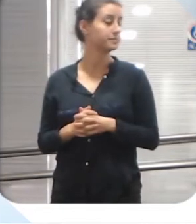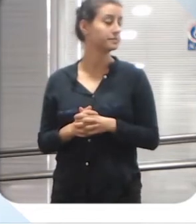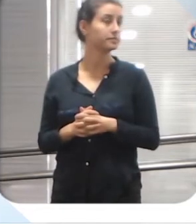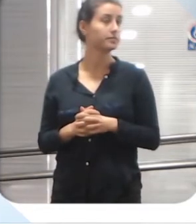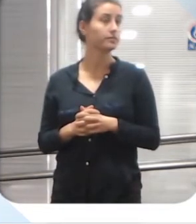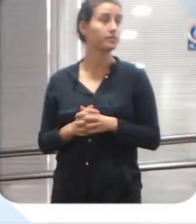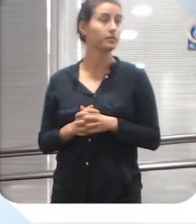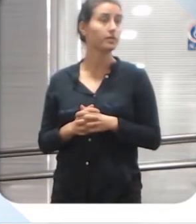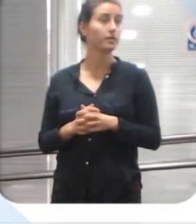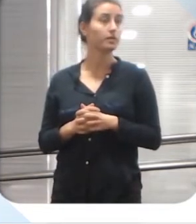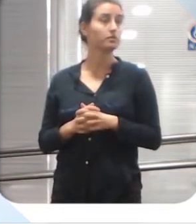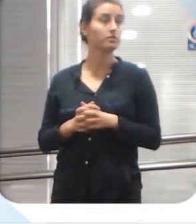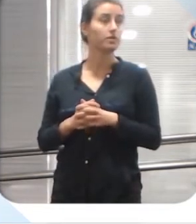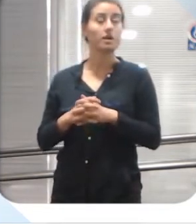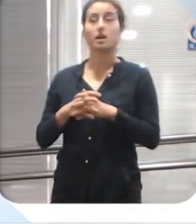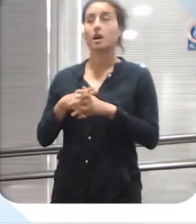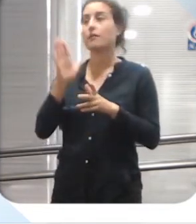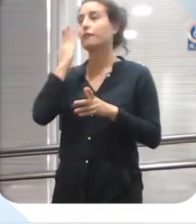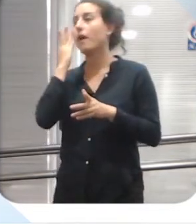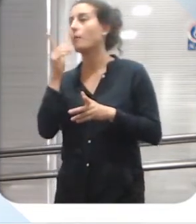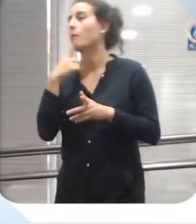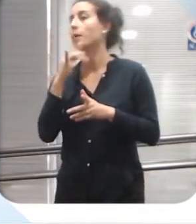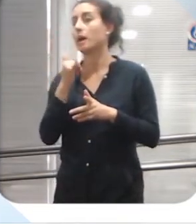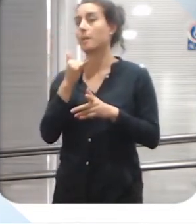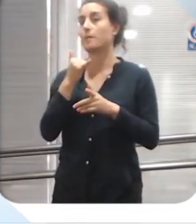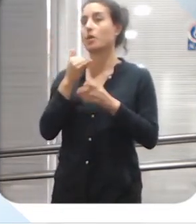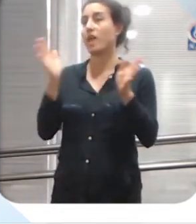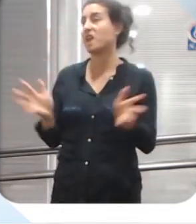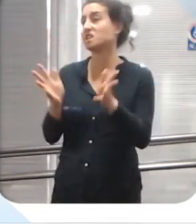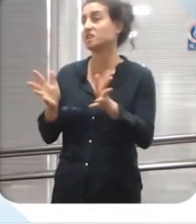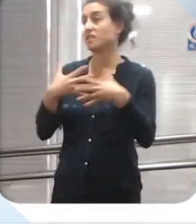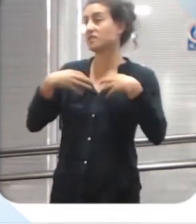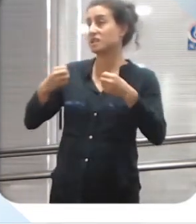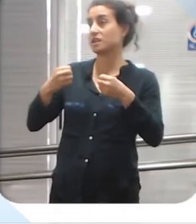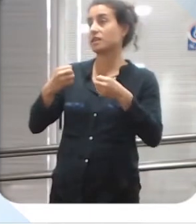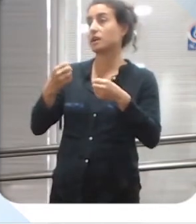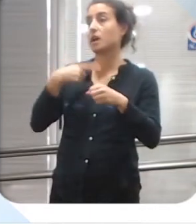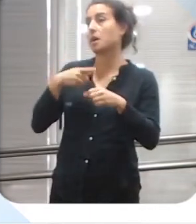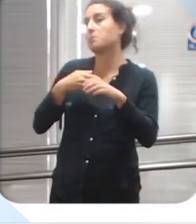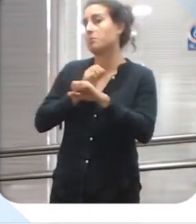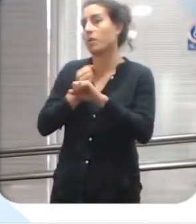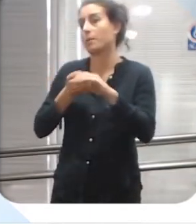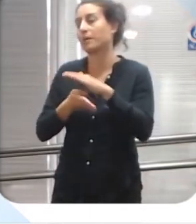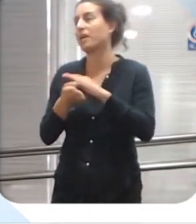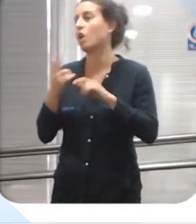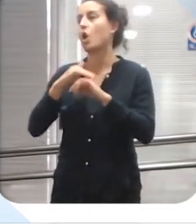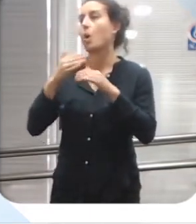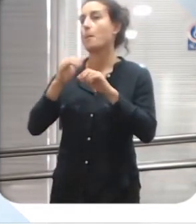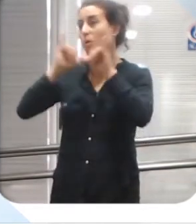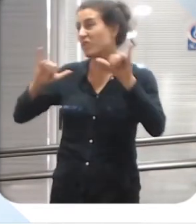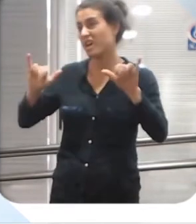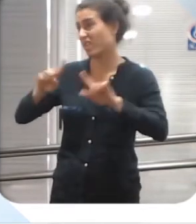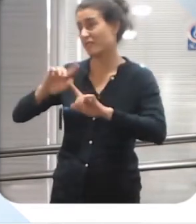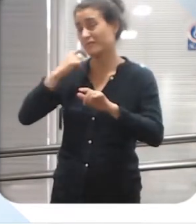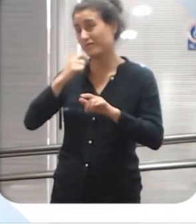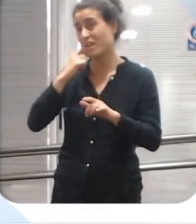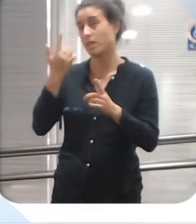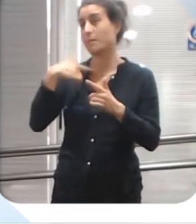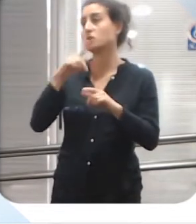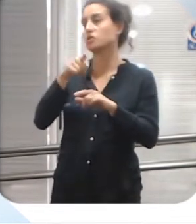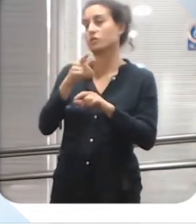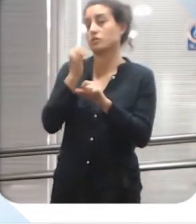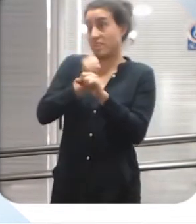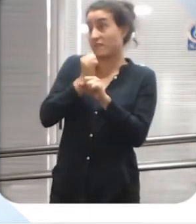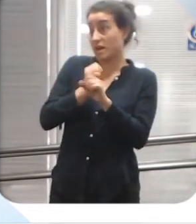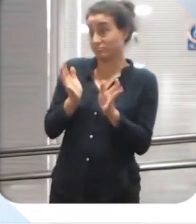En las redes sociales de Iniciativas Sanitarias podés pedirlas por ahí, porque en realidad todavía no están publicadas, pero si vas a trabajar nosotros